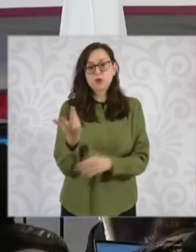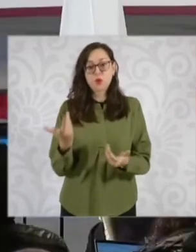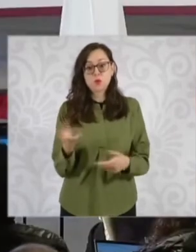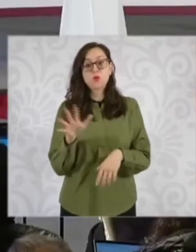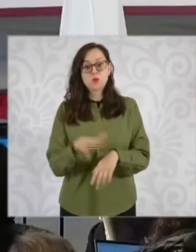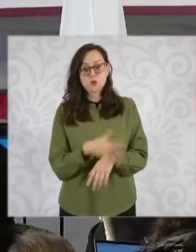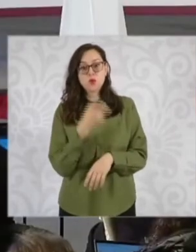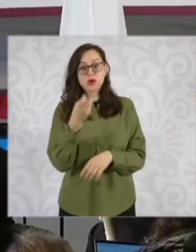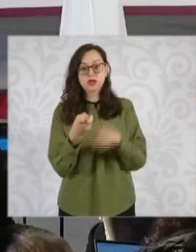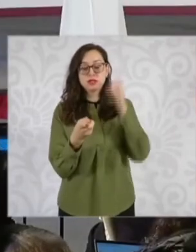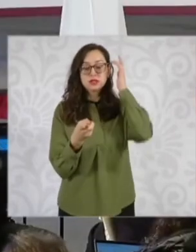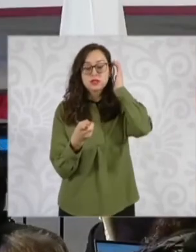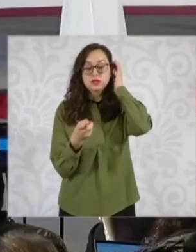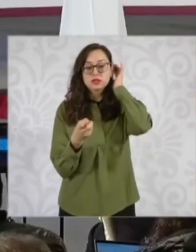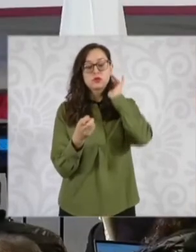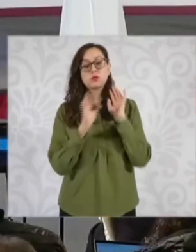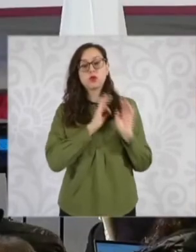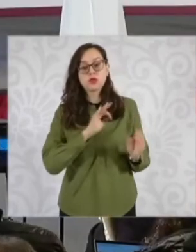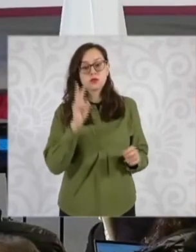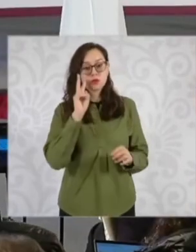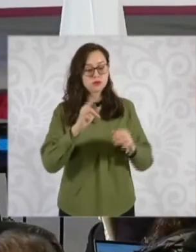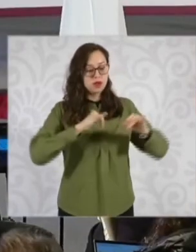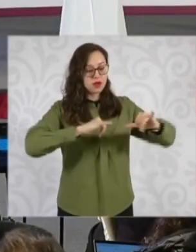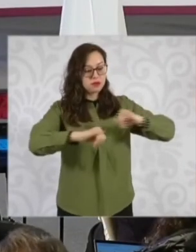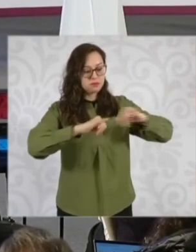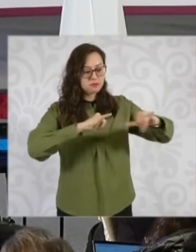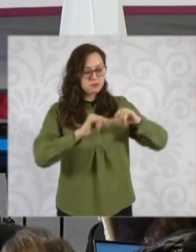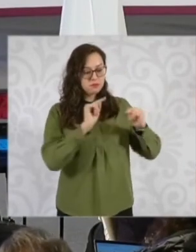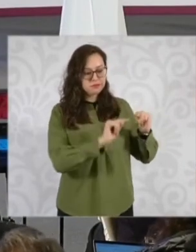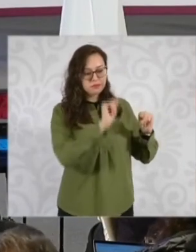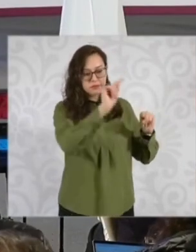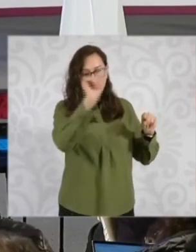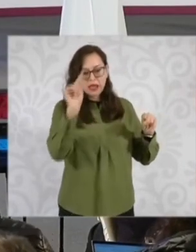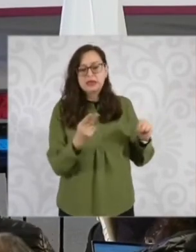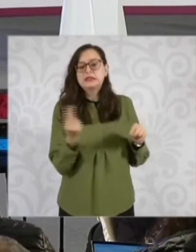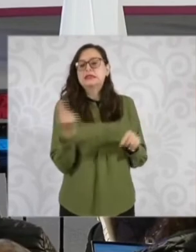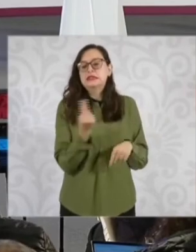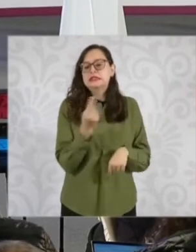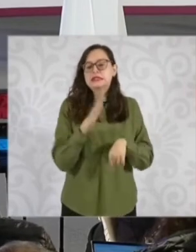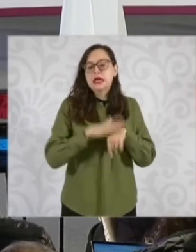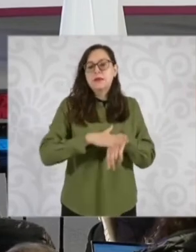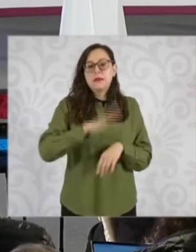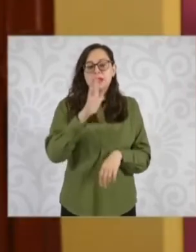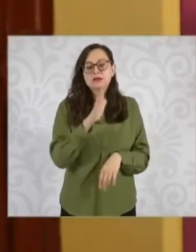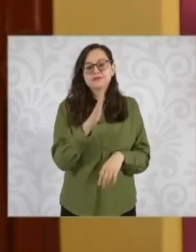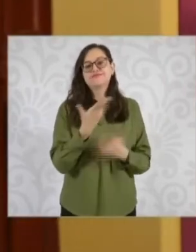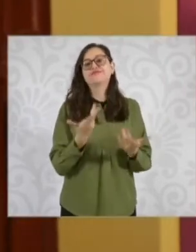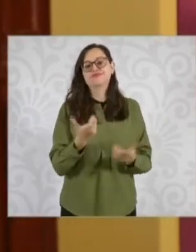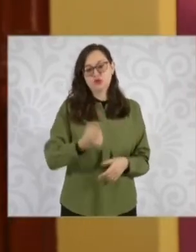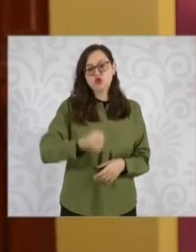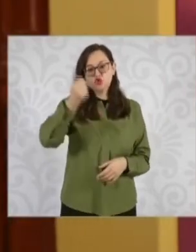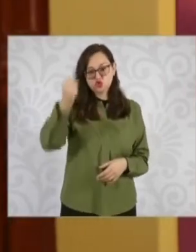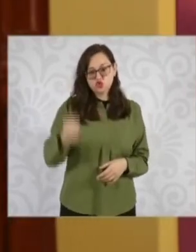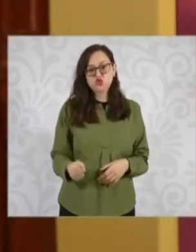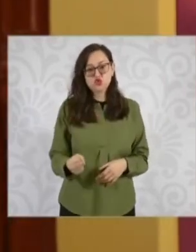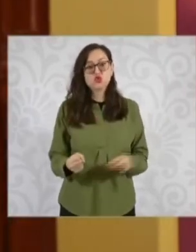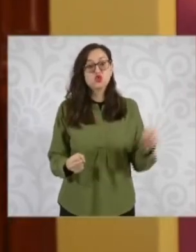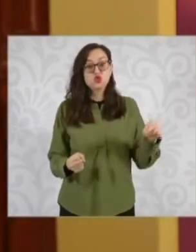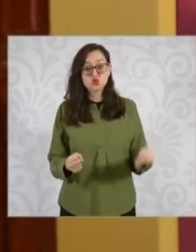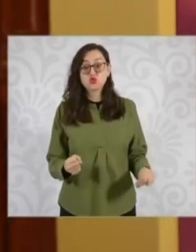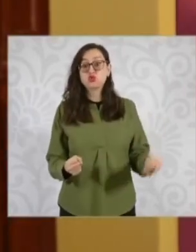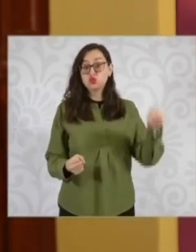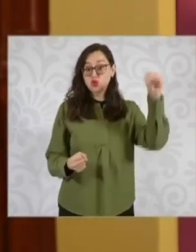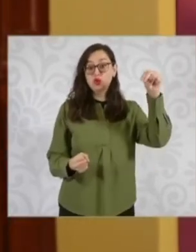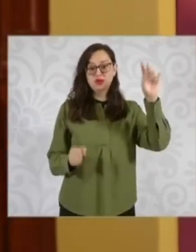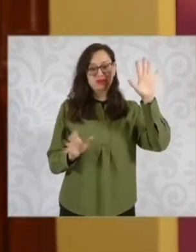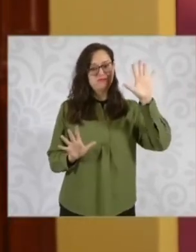plano, ¿dónde están entonces estas necesidades? Pues justamente en la zona sur-sureste y hacia el norte